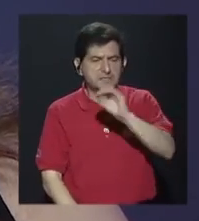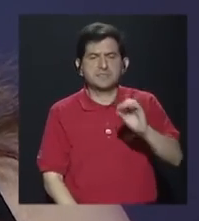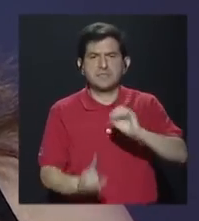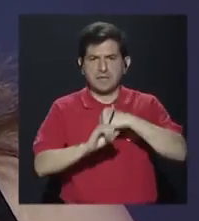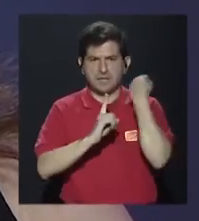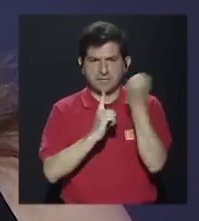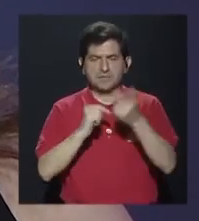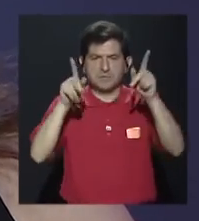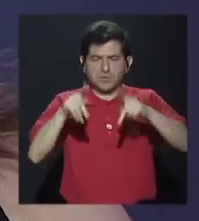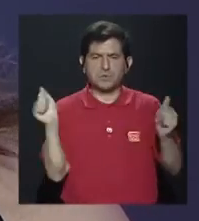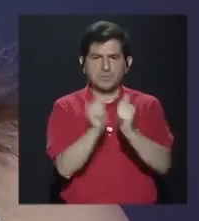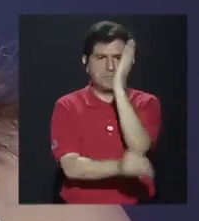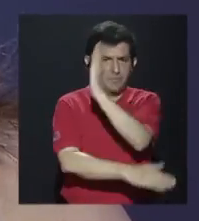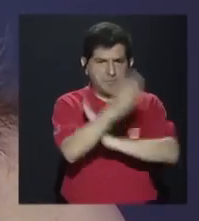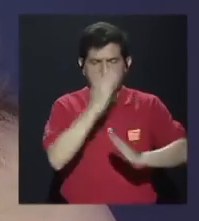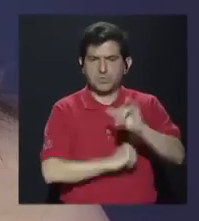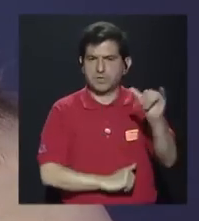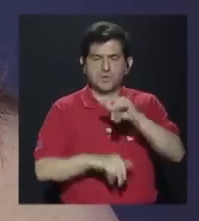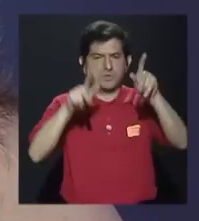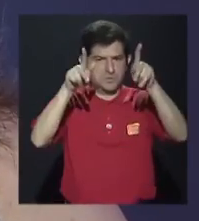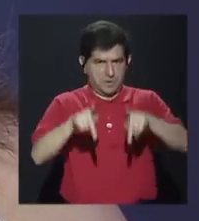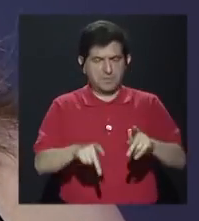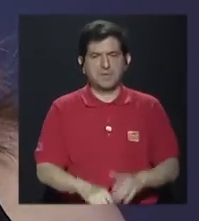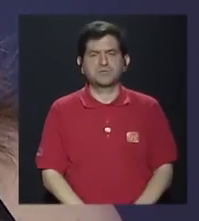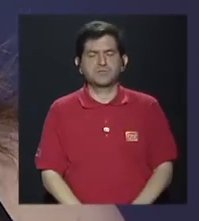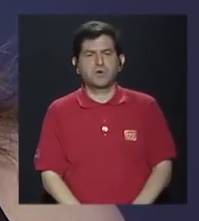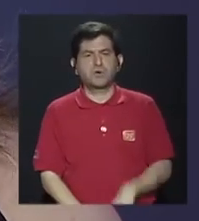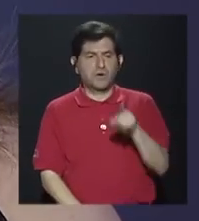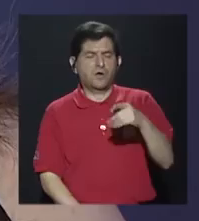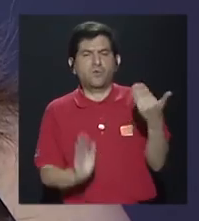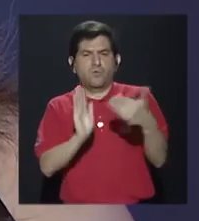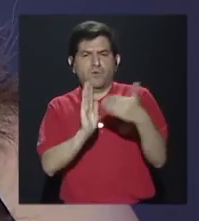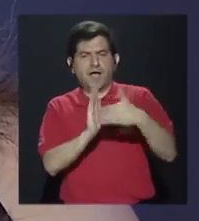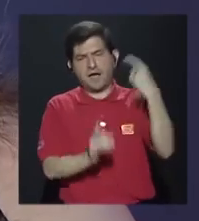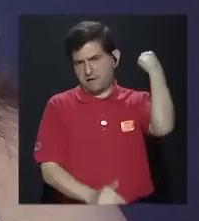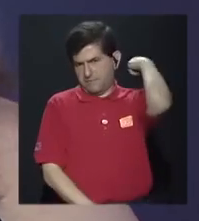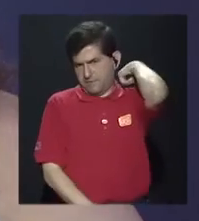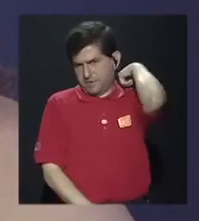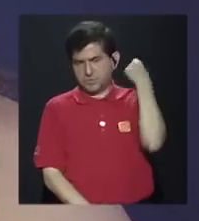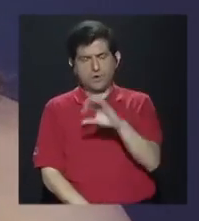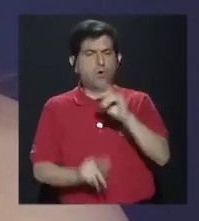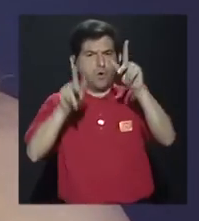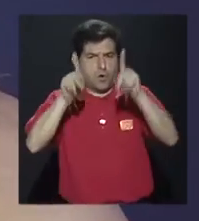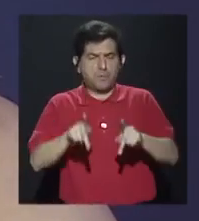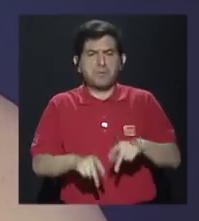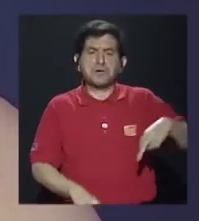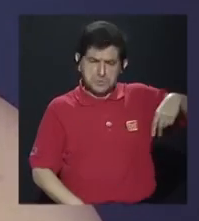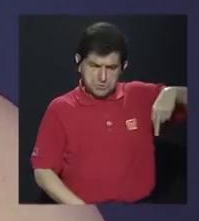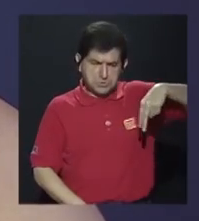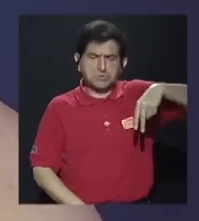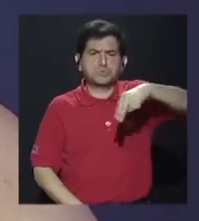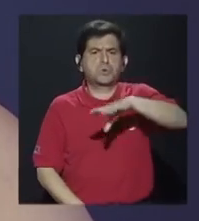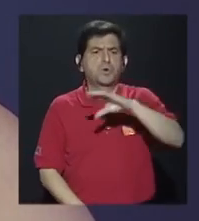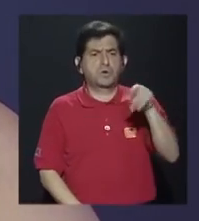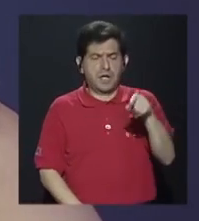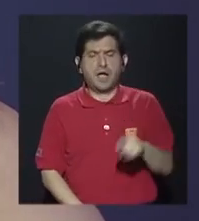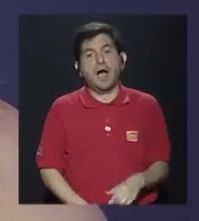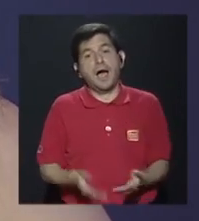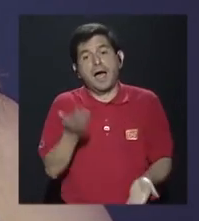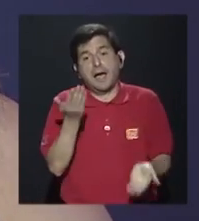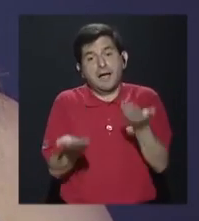con discapacidad, porque no es lo mismo una persona con una lesión medular que una persona que camina y es no